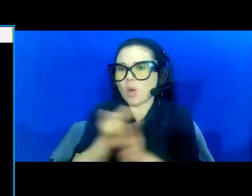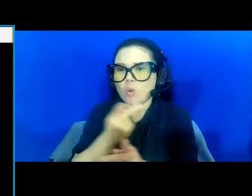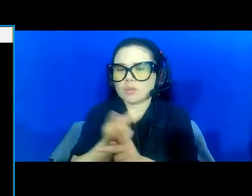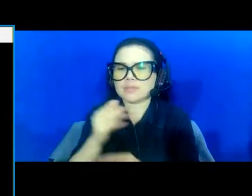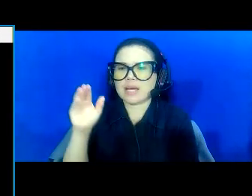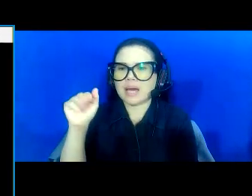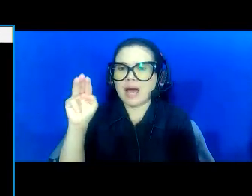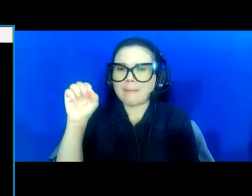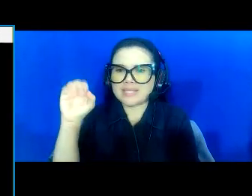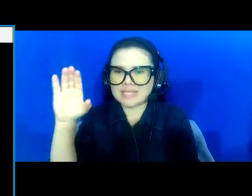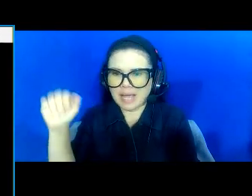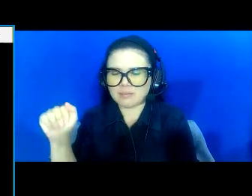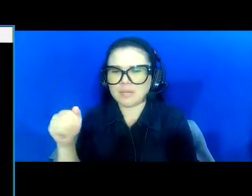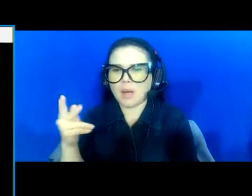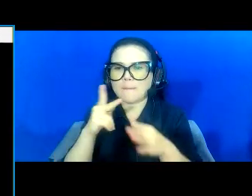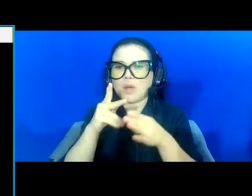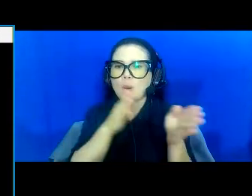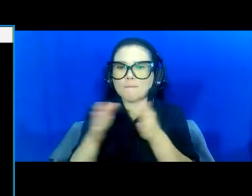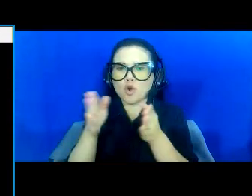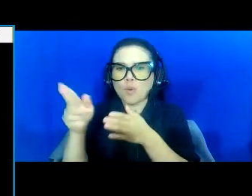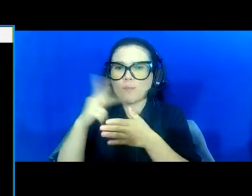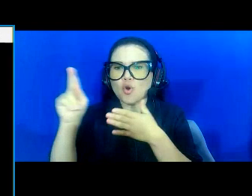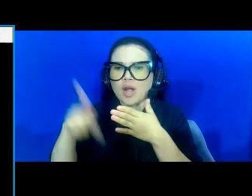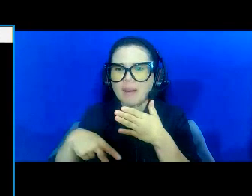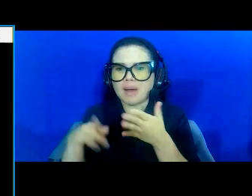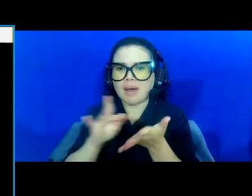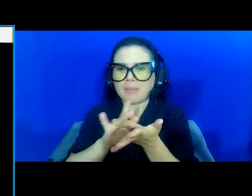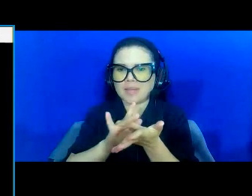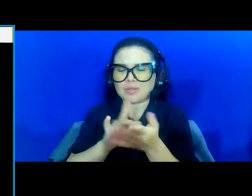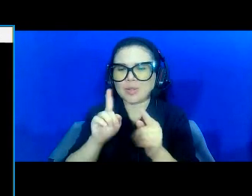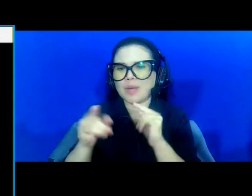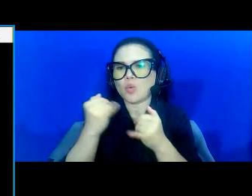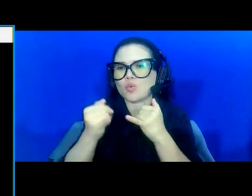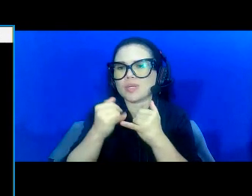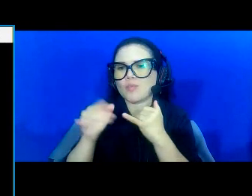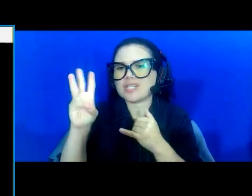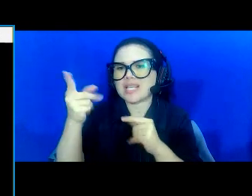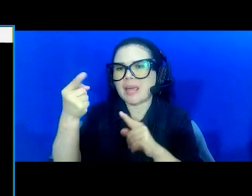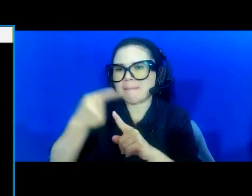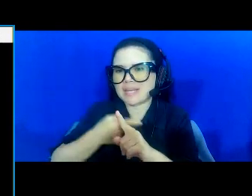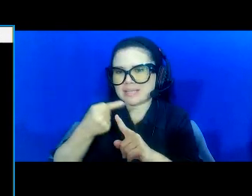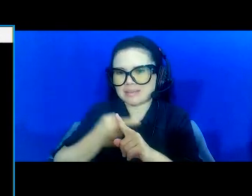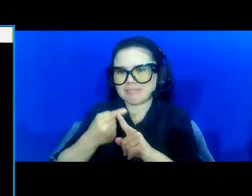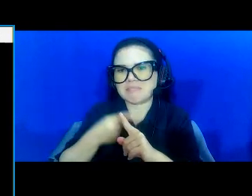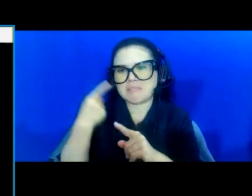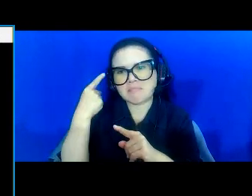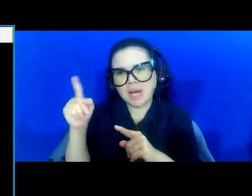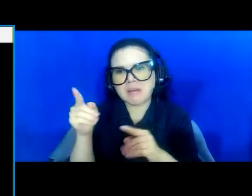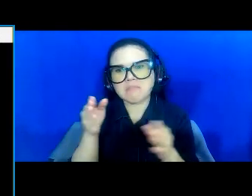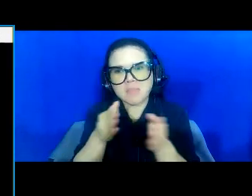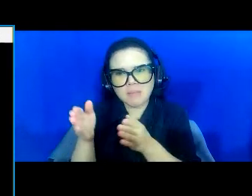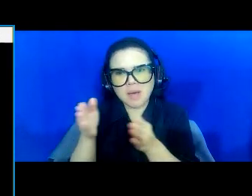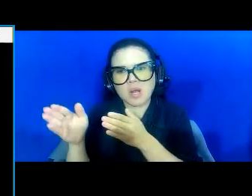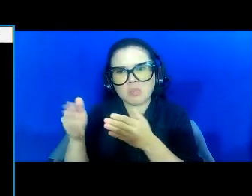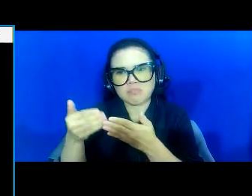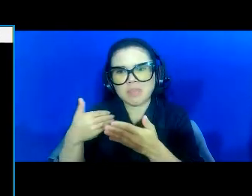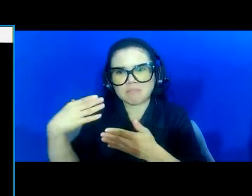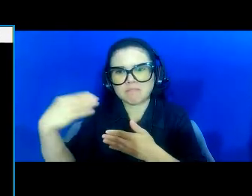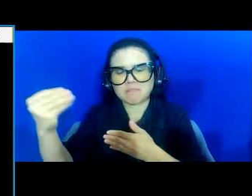para medicación, pero es en los últimos 6 meses de la condena, ¿verdad? Para prepararlo. La realidad es que